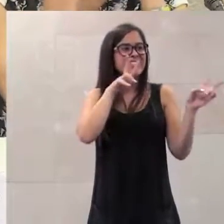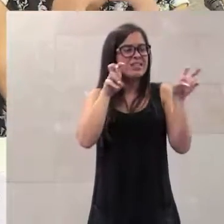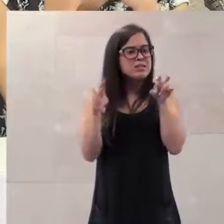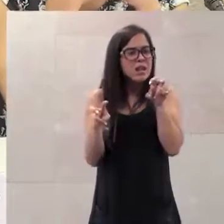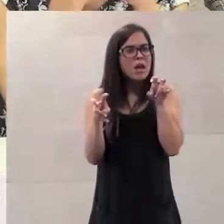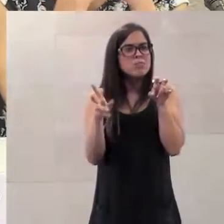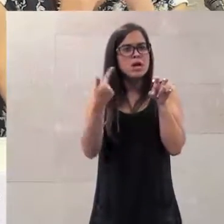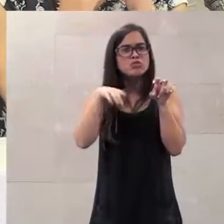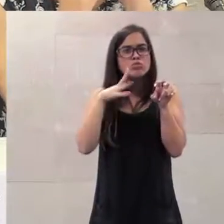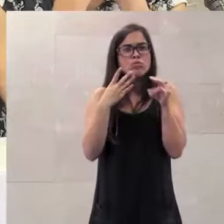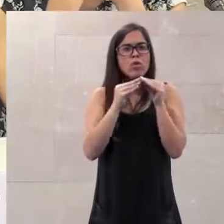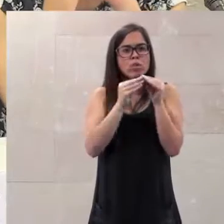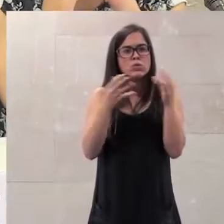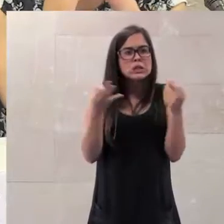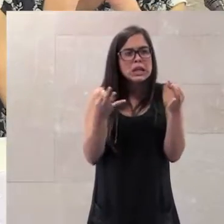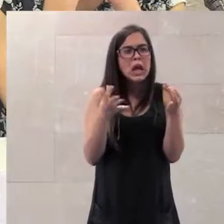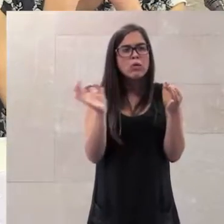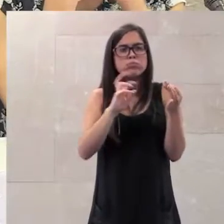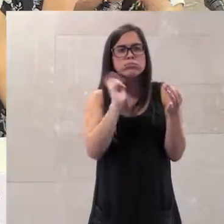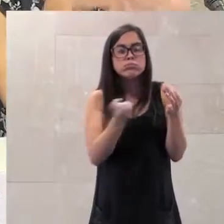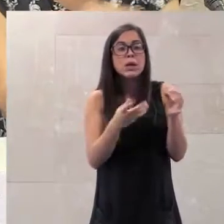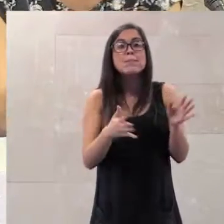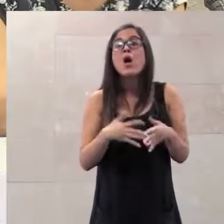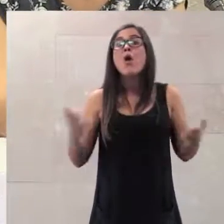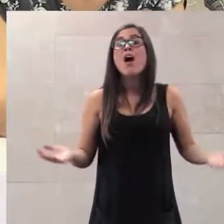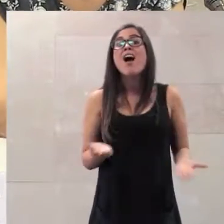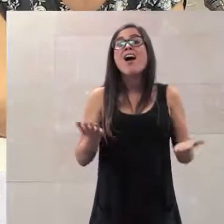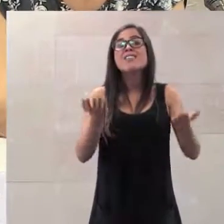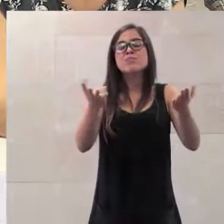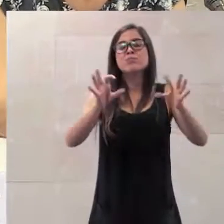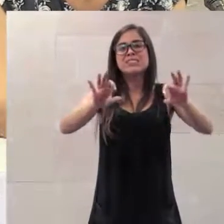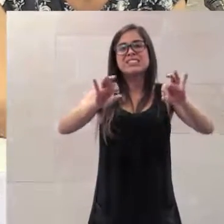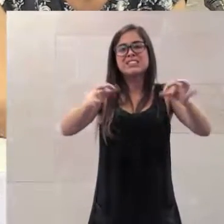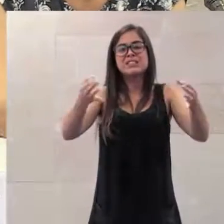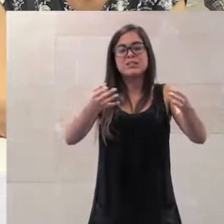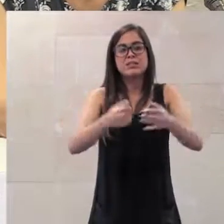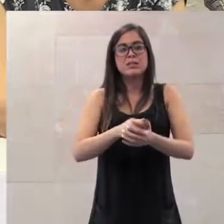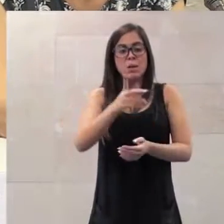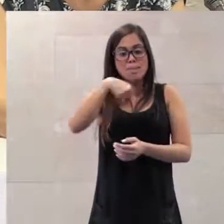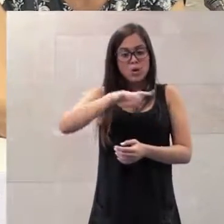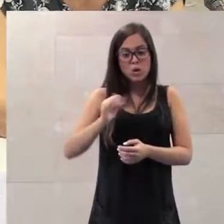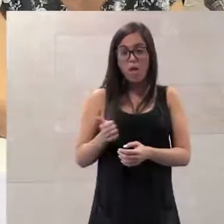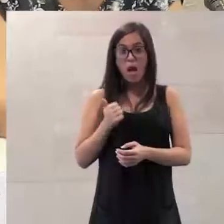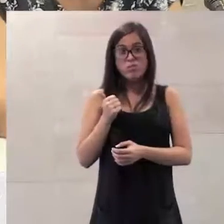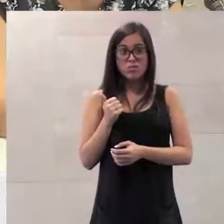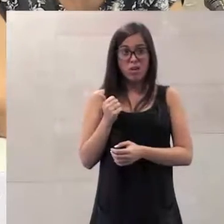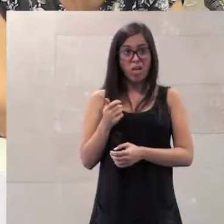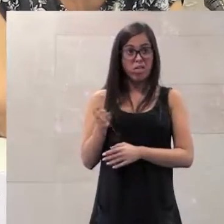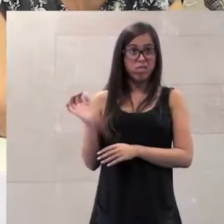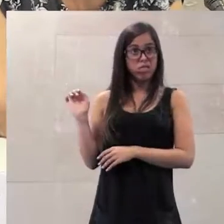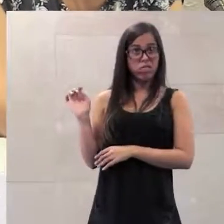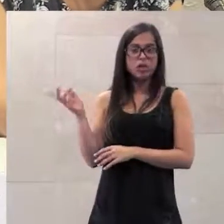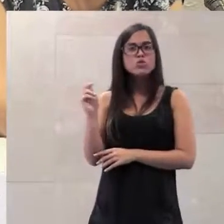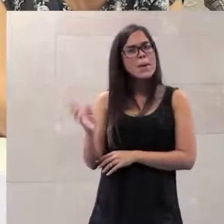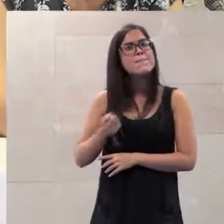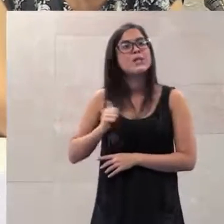el tipo de cosas que hacemos o tal, pero sobre todo yo os animaría a eso, a que no dejéis pasar esta oportunidad, porque